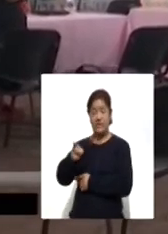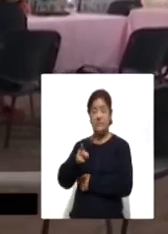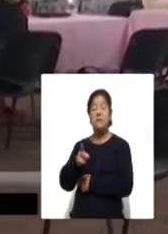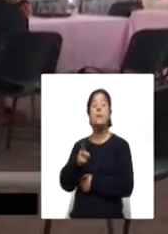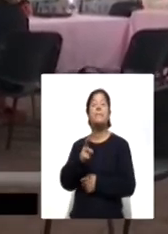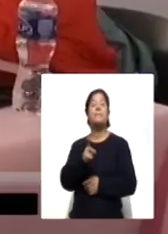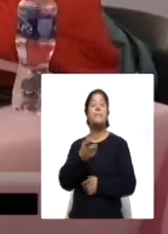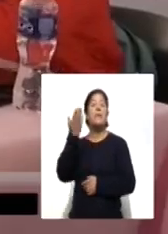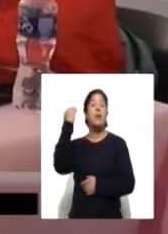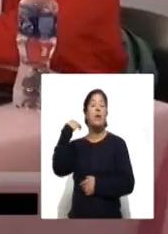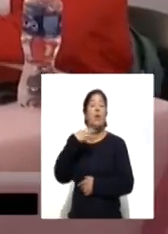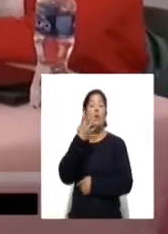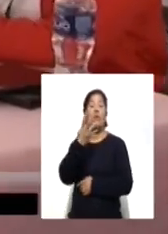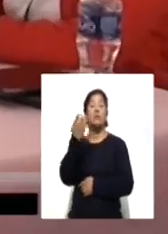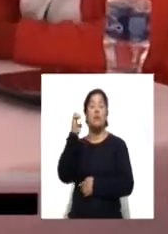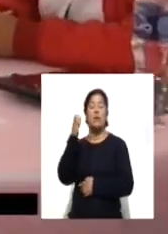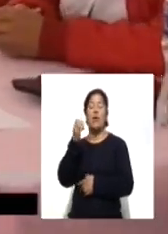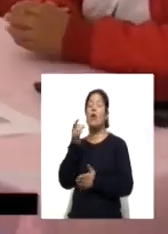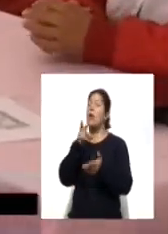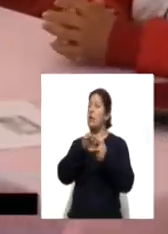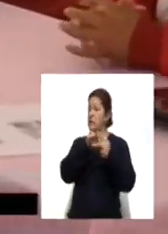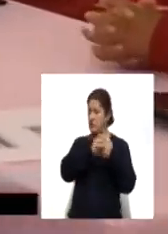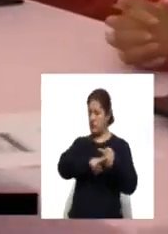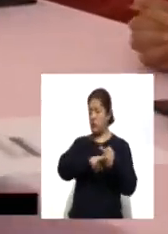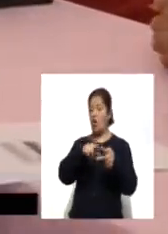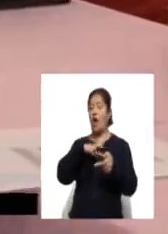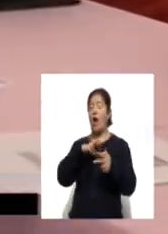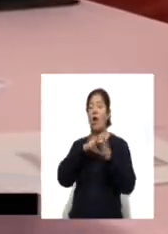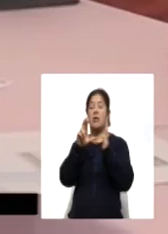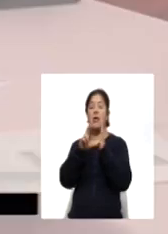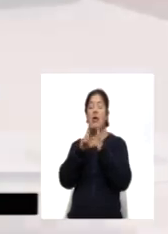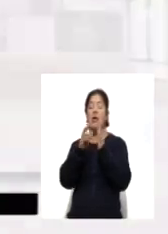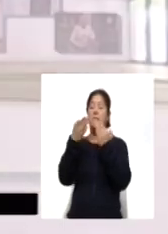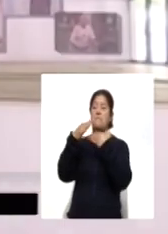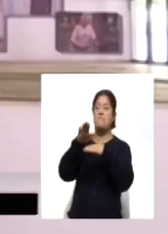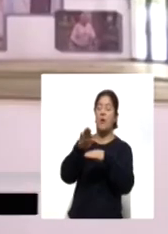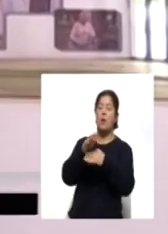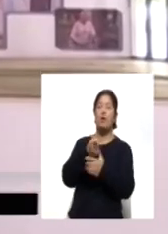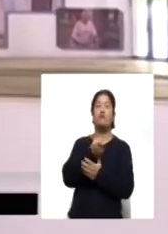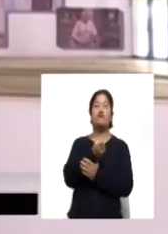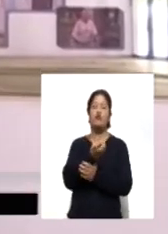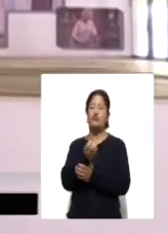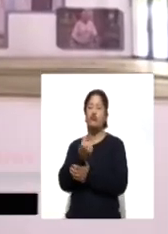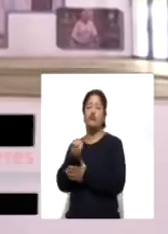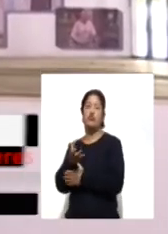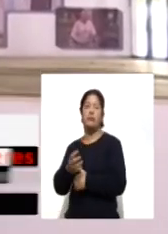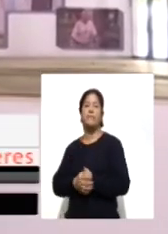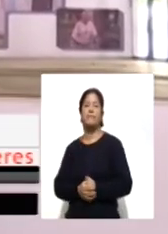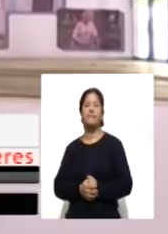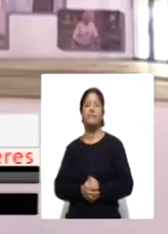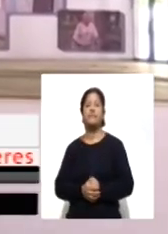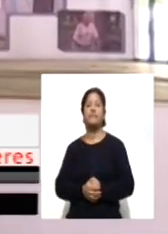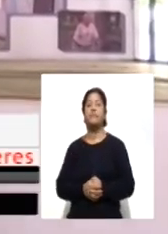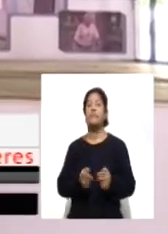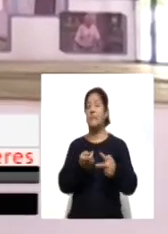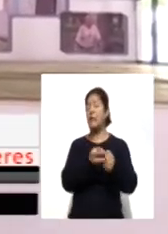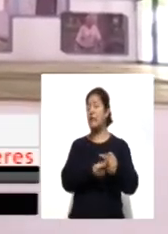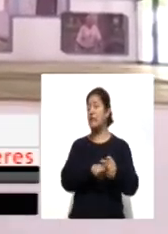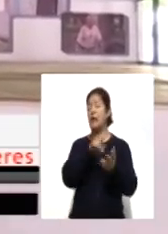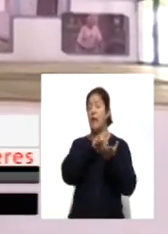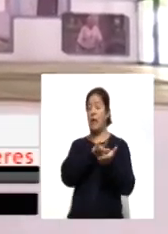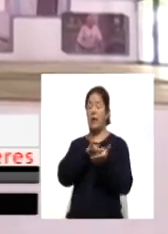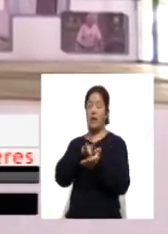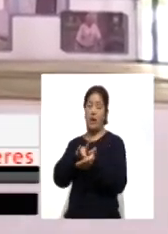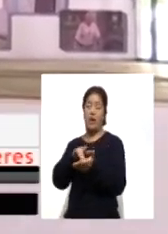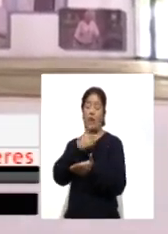el pasado 4 de enero y contempla las tarjetas bancarias y despensas. Iniciamos el año con la entrega de apoyos al